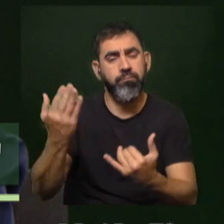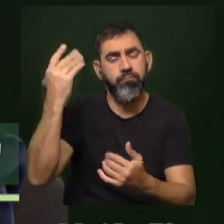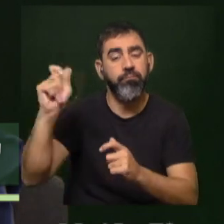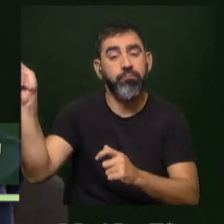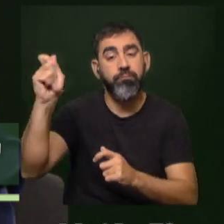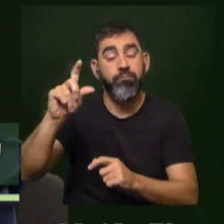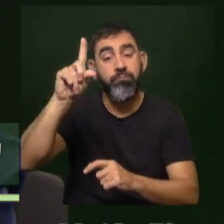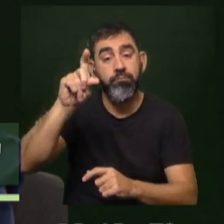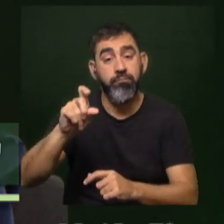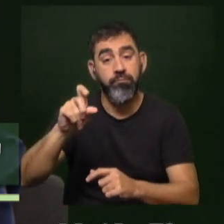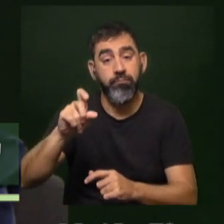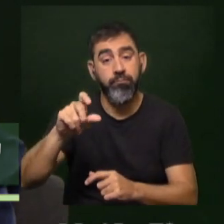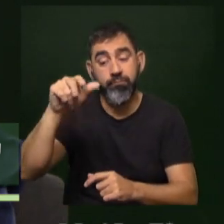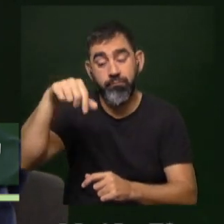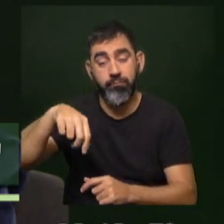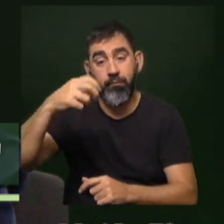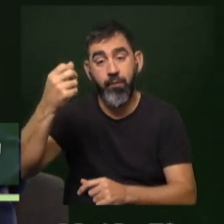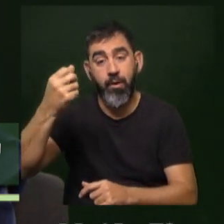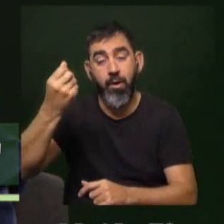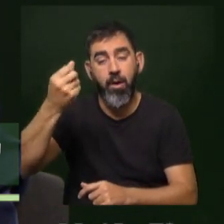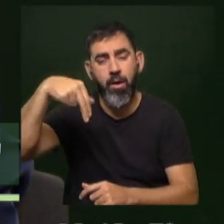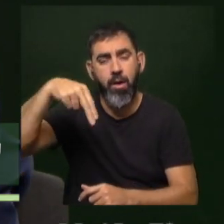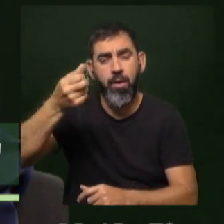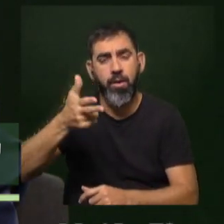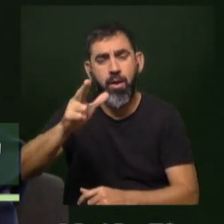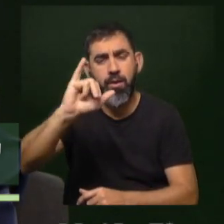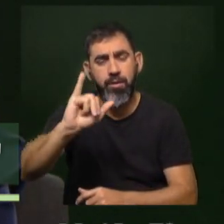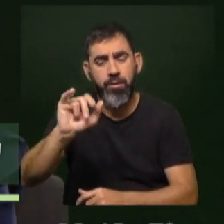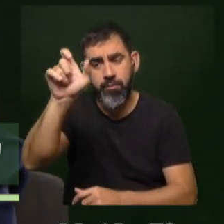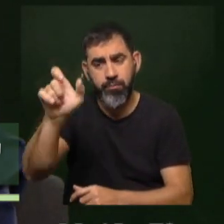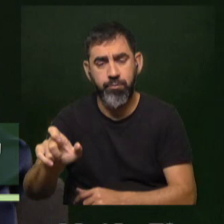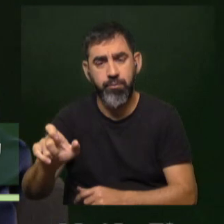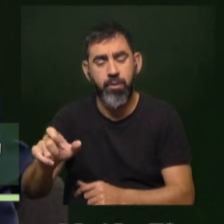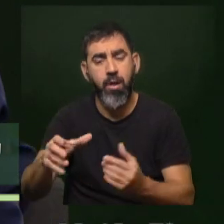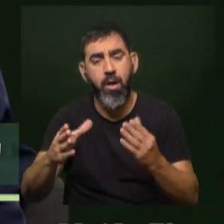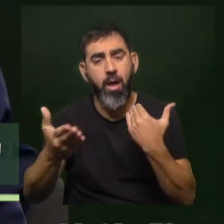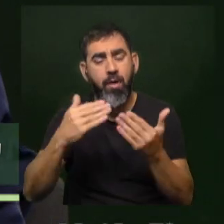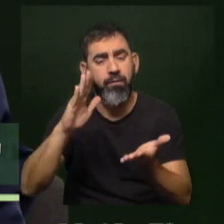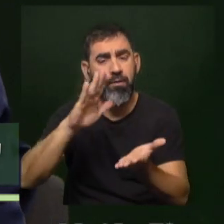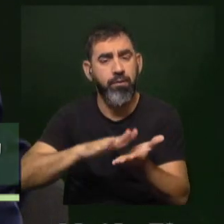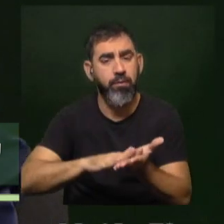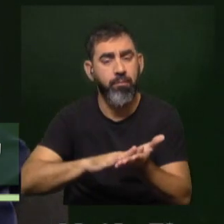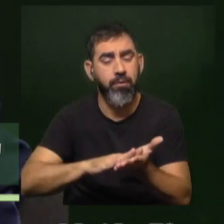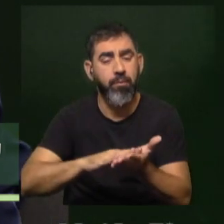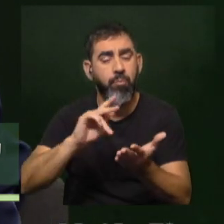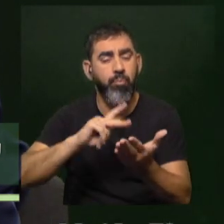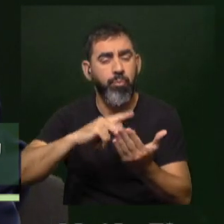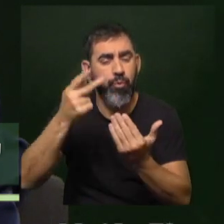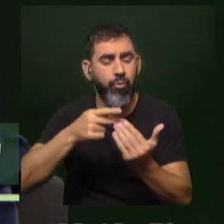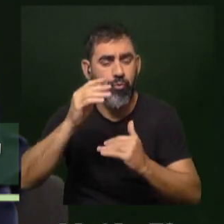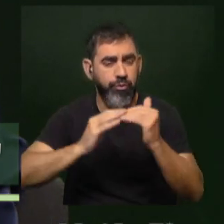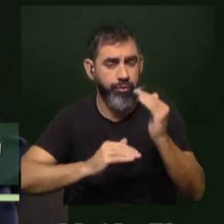emergencia hídrica que estuvo aquí aronian hablaba de de todo lo que tiene que ver Bueno ni que hablar con Neptuno pero hablaba